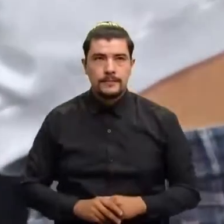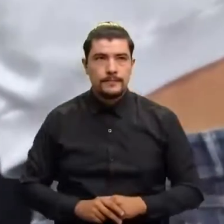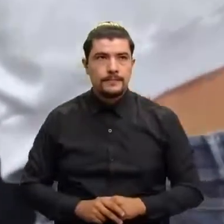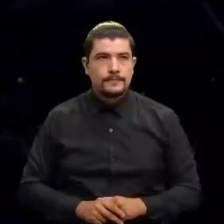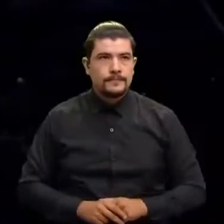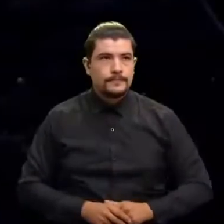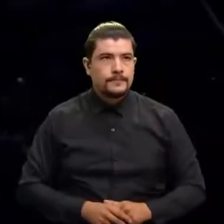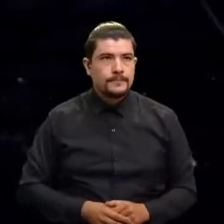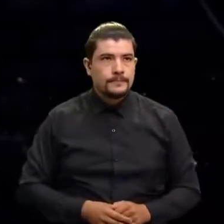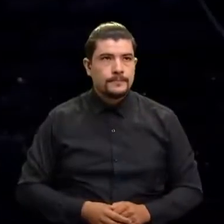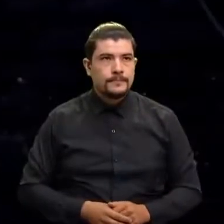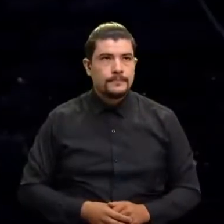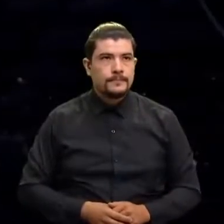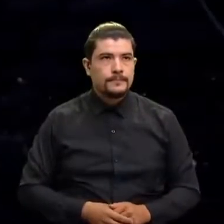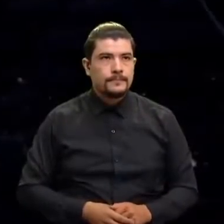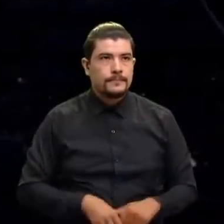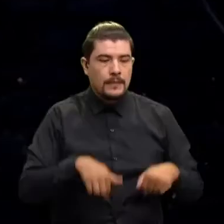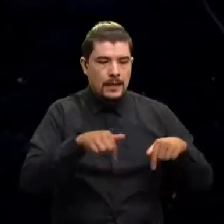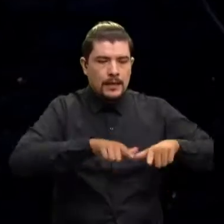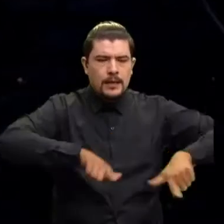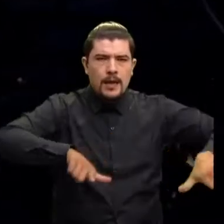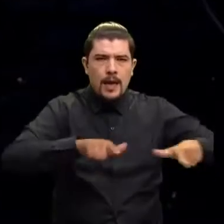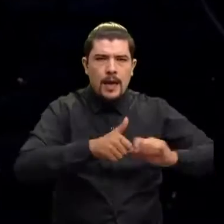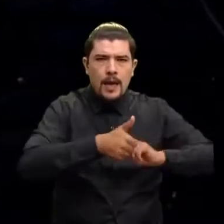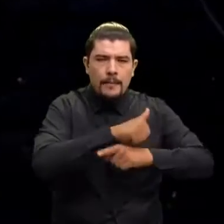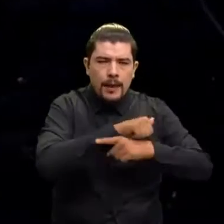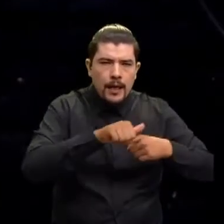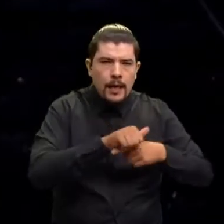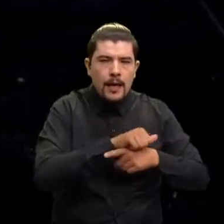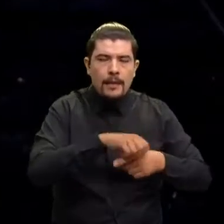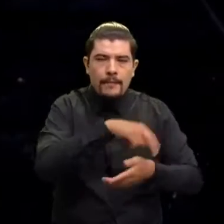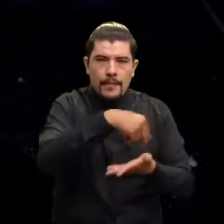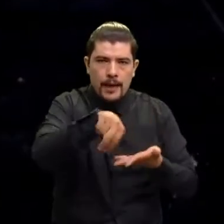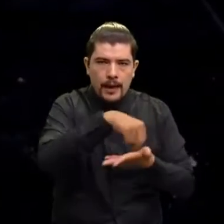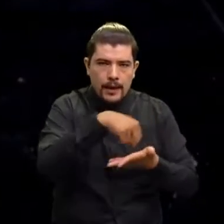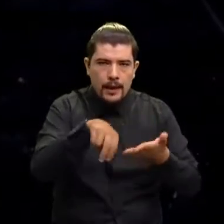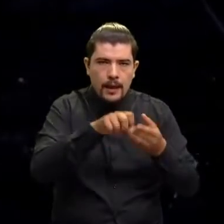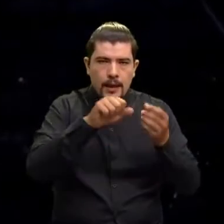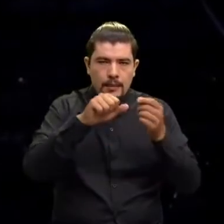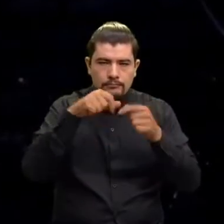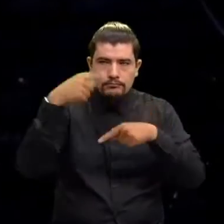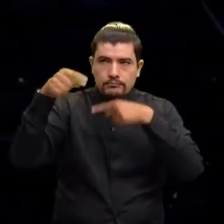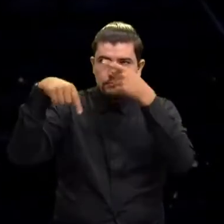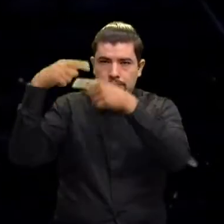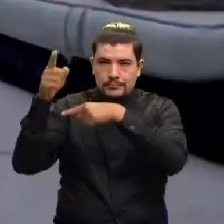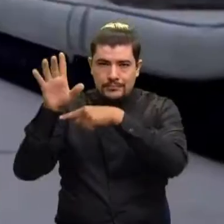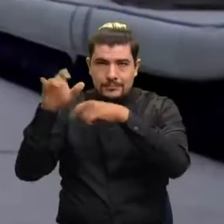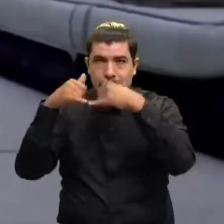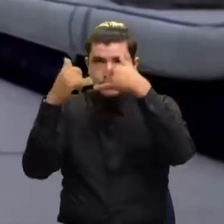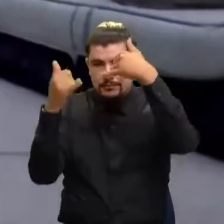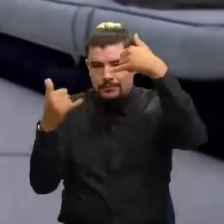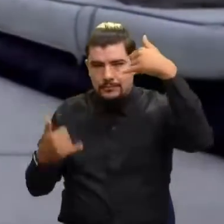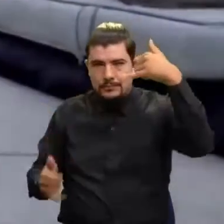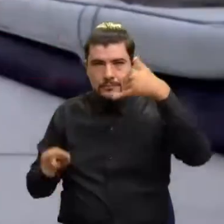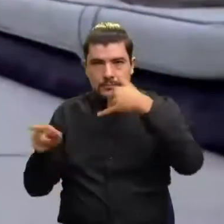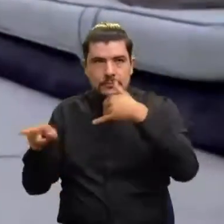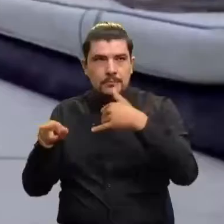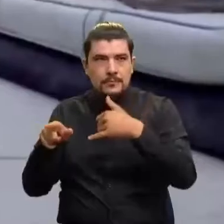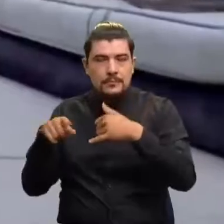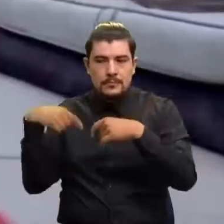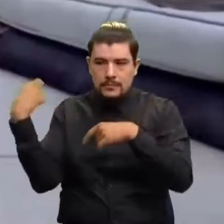Bueno, en este espacio practicamos todo lo que tiene que ver con la danza aérea. La danza aérea se compone con las telas, el